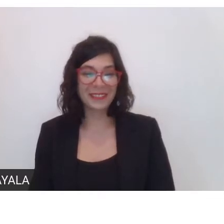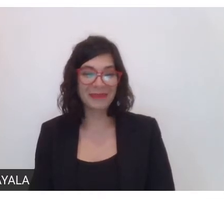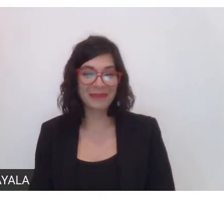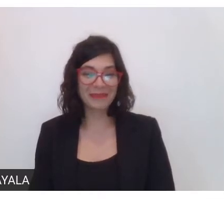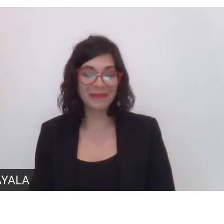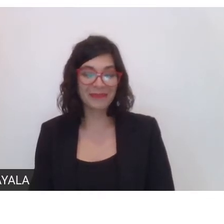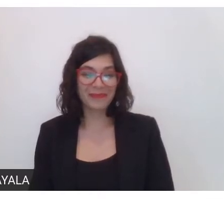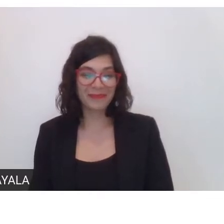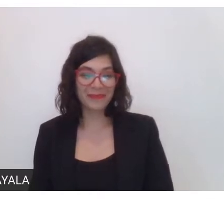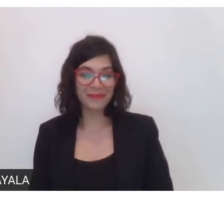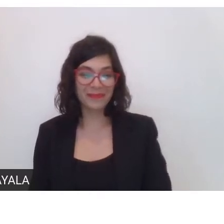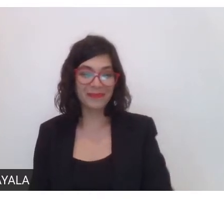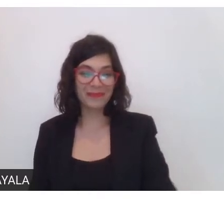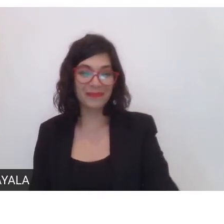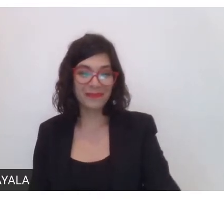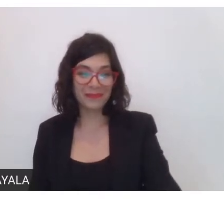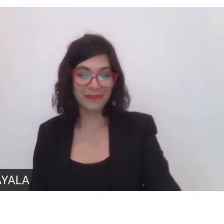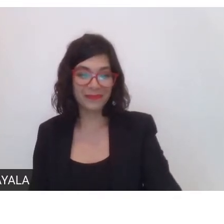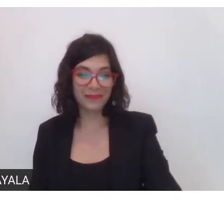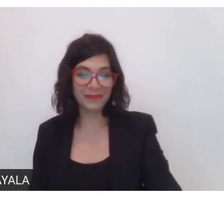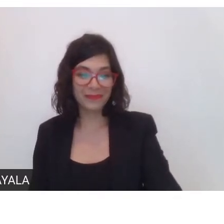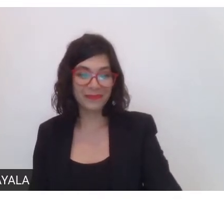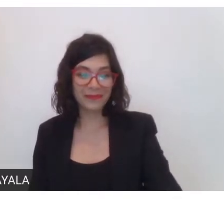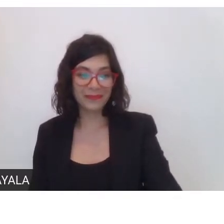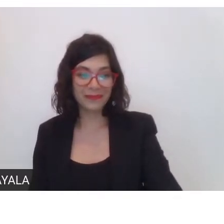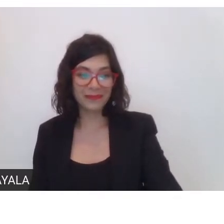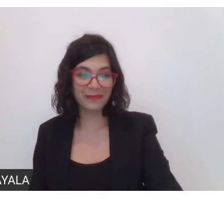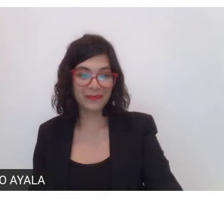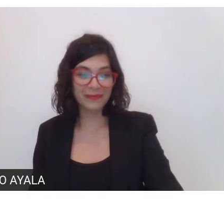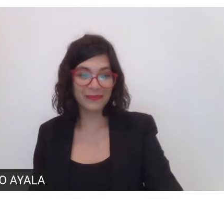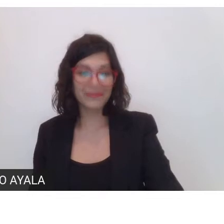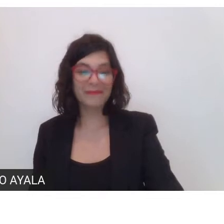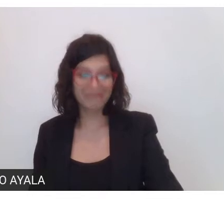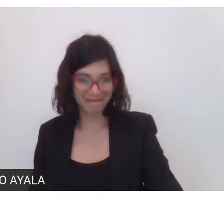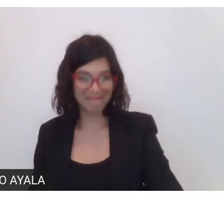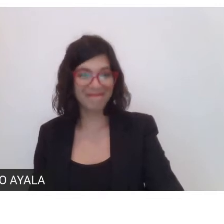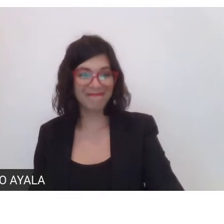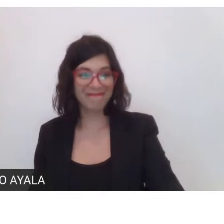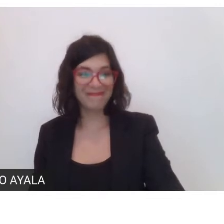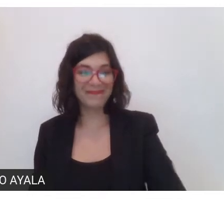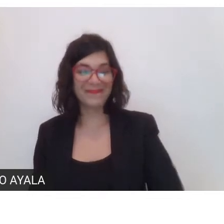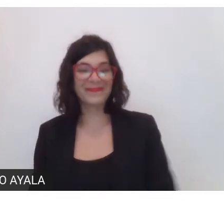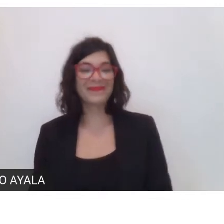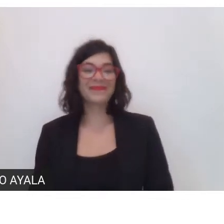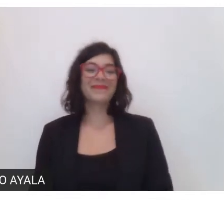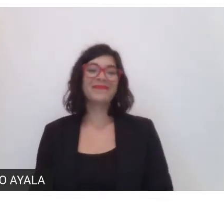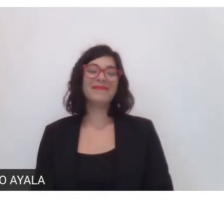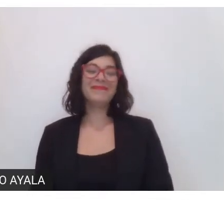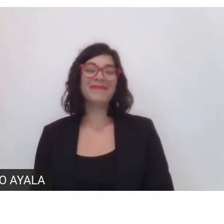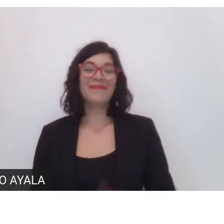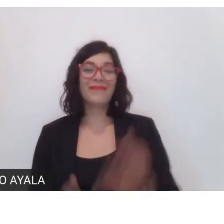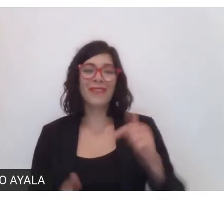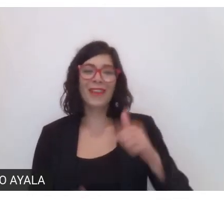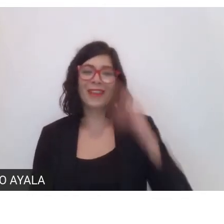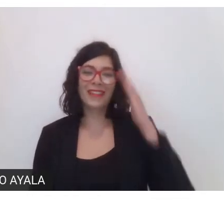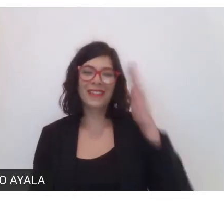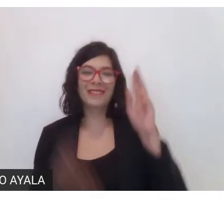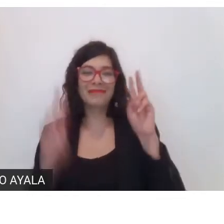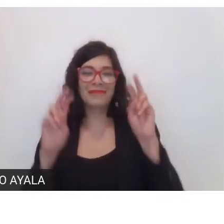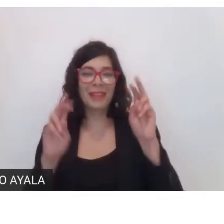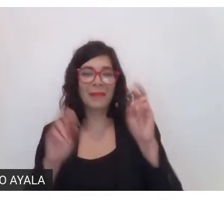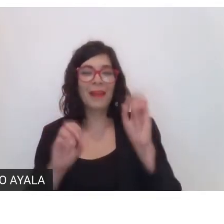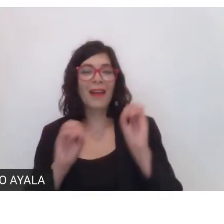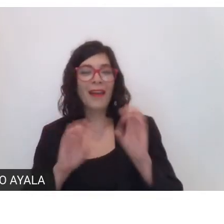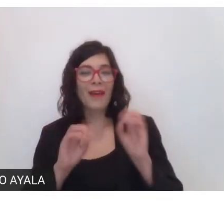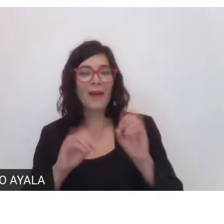Hoy día tenemos un desafío interesante. Vamos a hablar de educación rural, amiga mía. Así que gracias, como siempre, por tu trabajo que nos hace